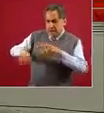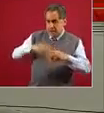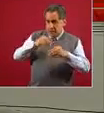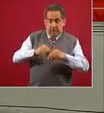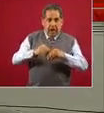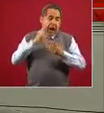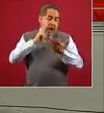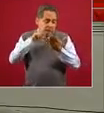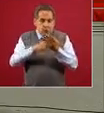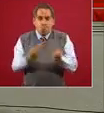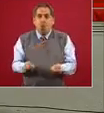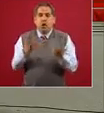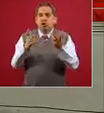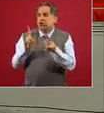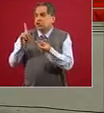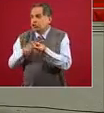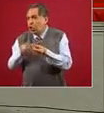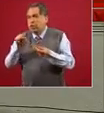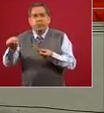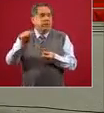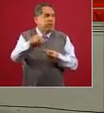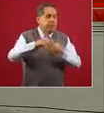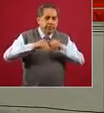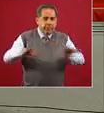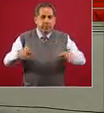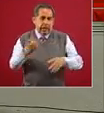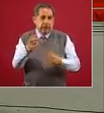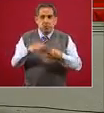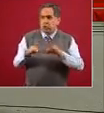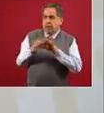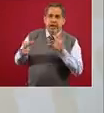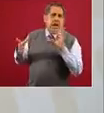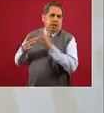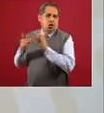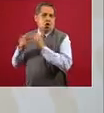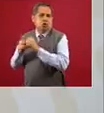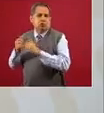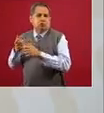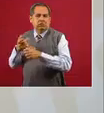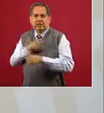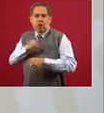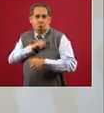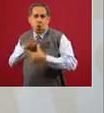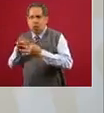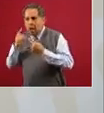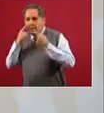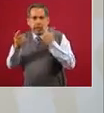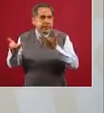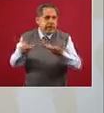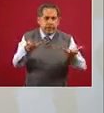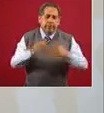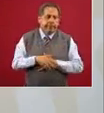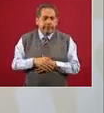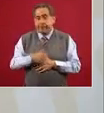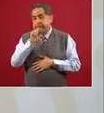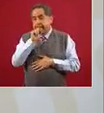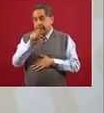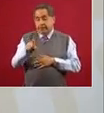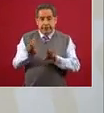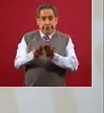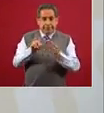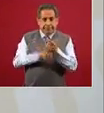importante platicarla con las áreas de salud, por ejemplo. Y también en nuestra estrategia de